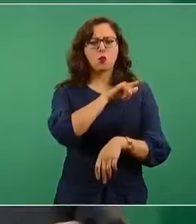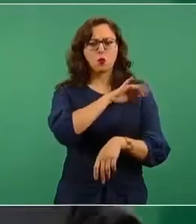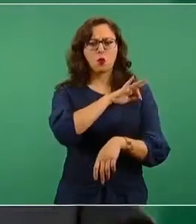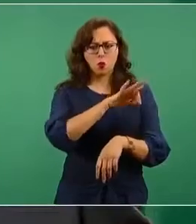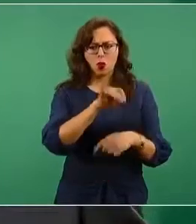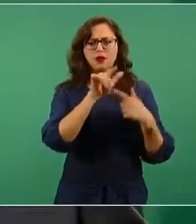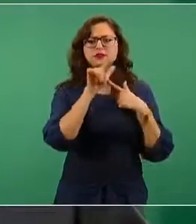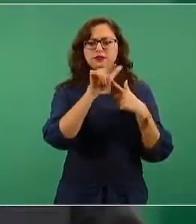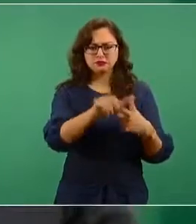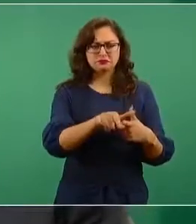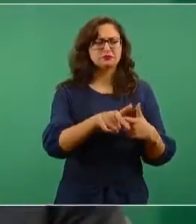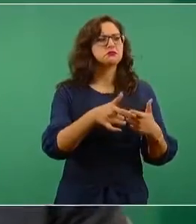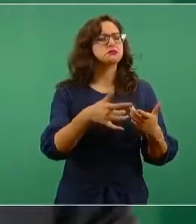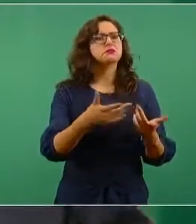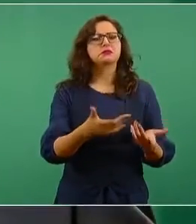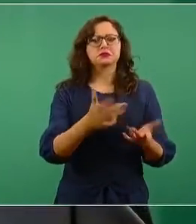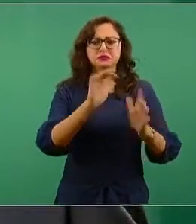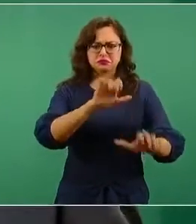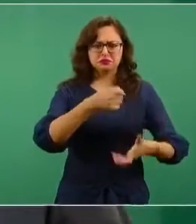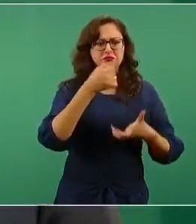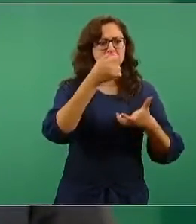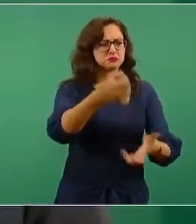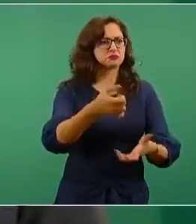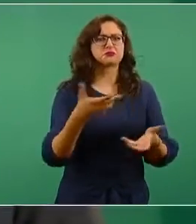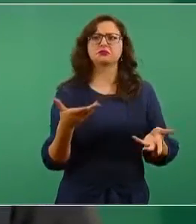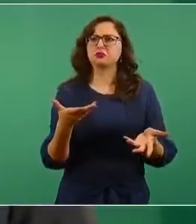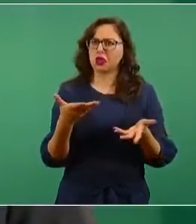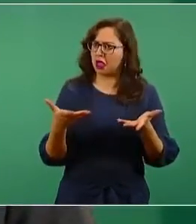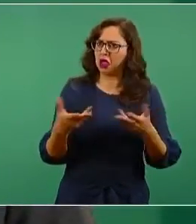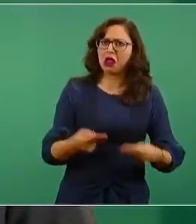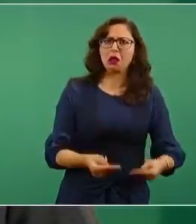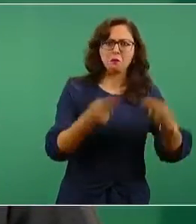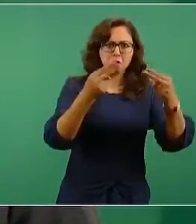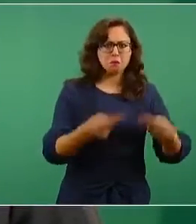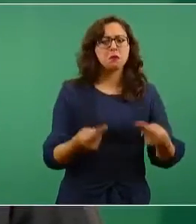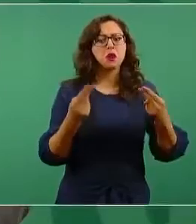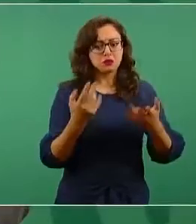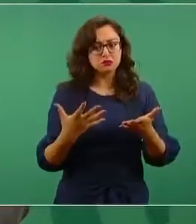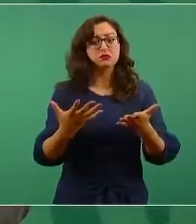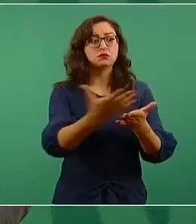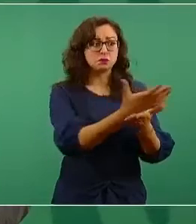invirtiendo, trabajando, obteniendo utilidades,